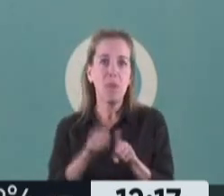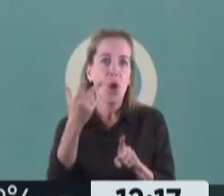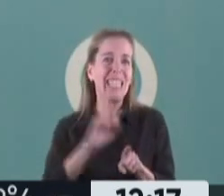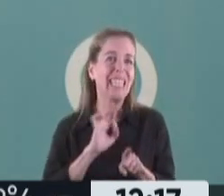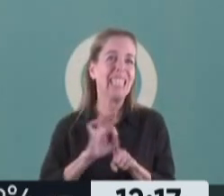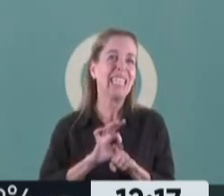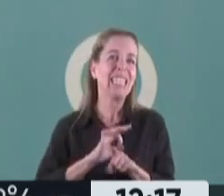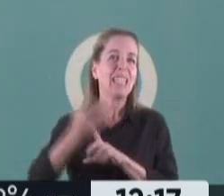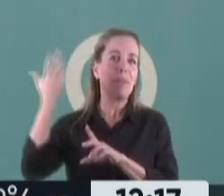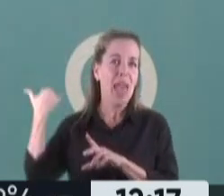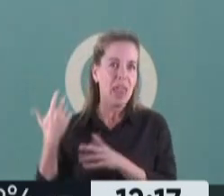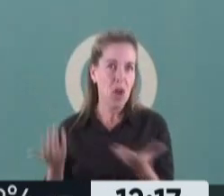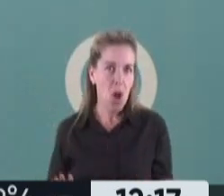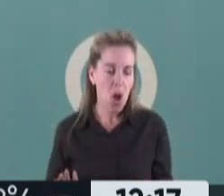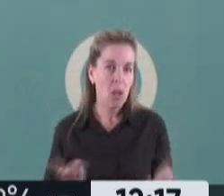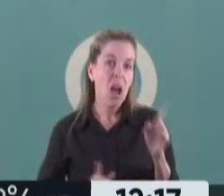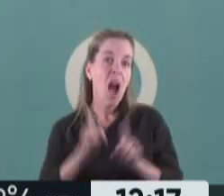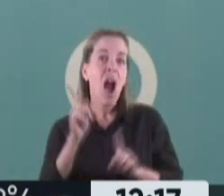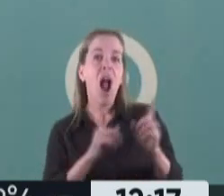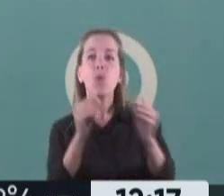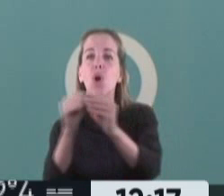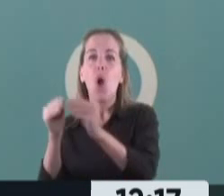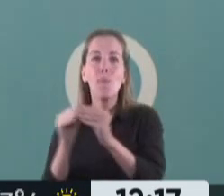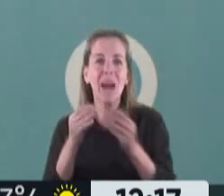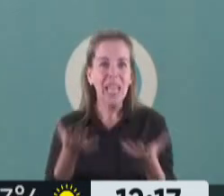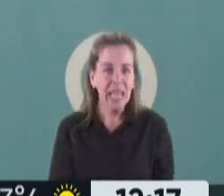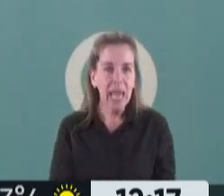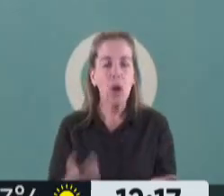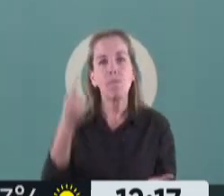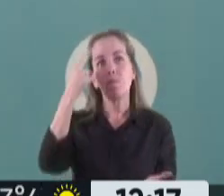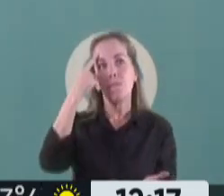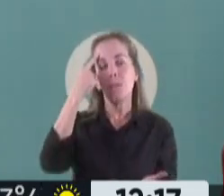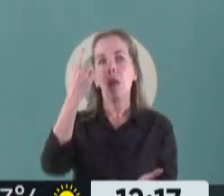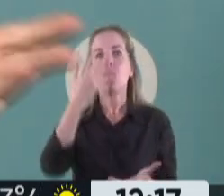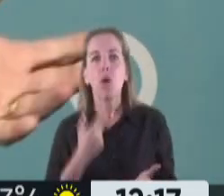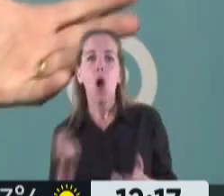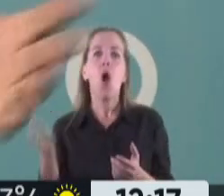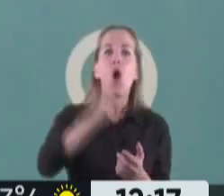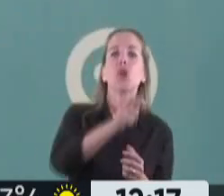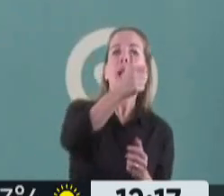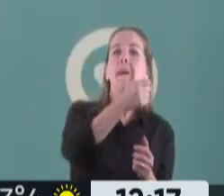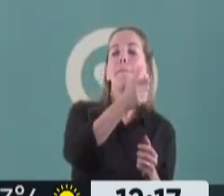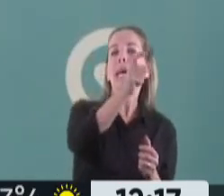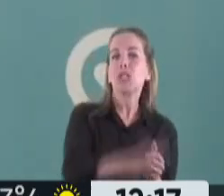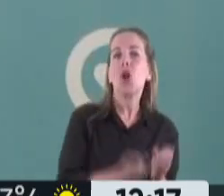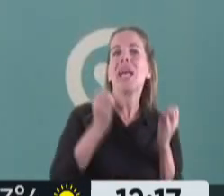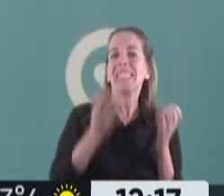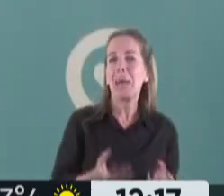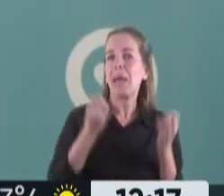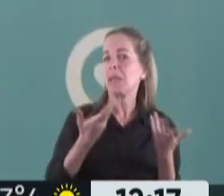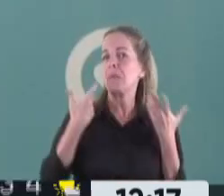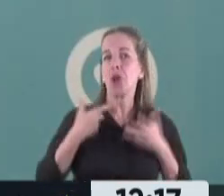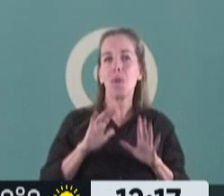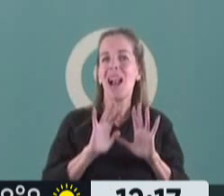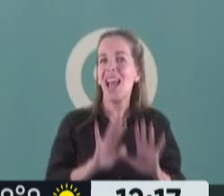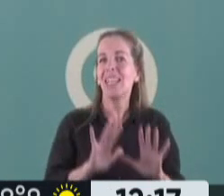4. Que a algún otro compañero le haya preferido, le hubiese gustado otro candidato, bueno, está dentro de la